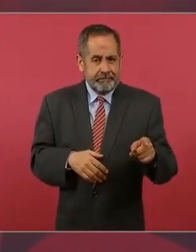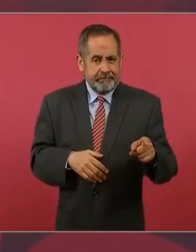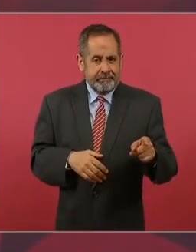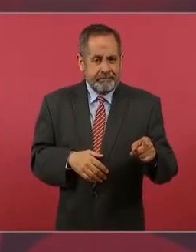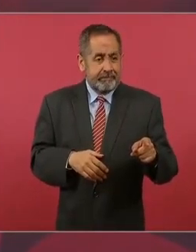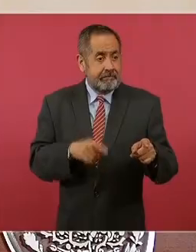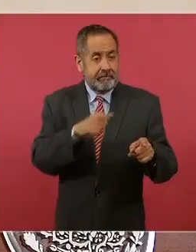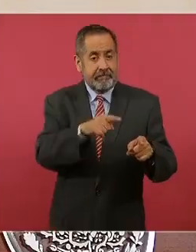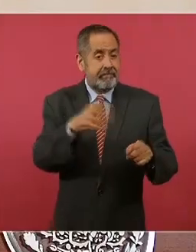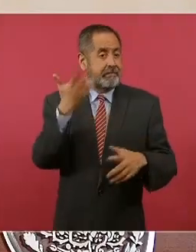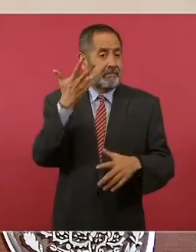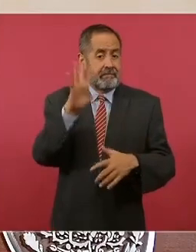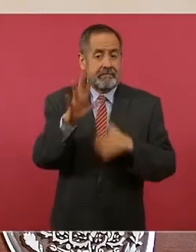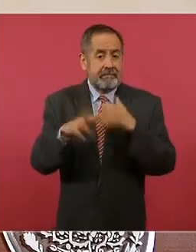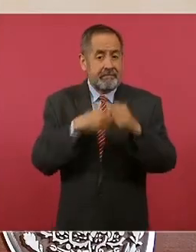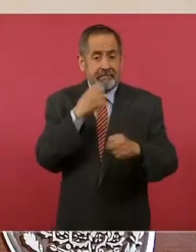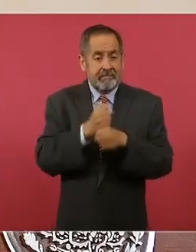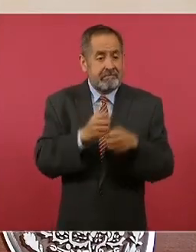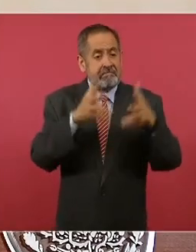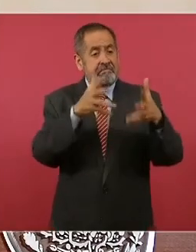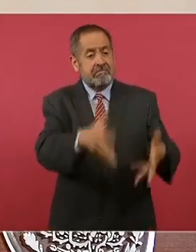más de 10 años parada,